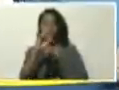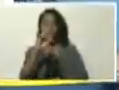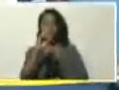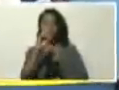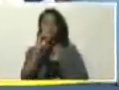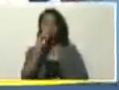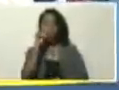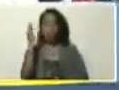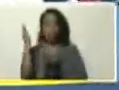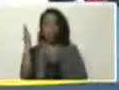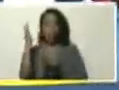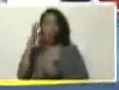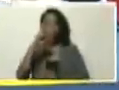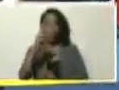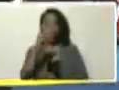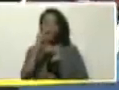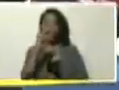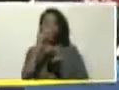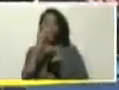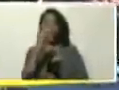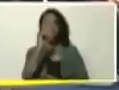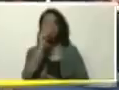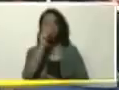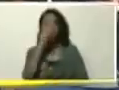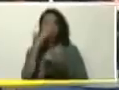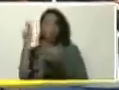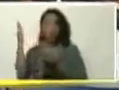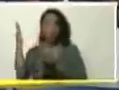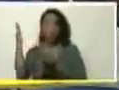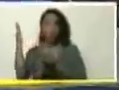a David Sojo del municipio Andrés Bello,